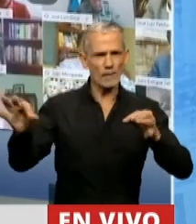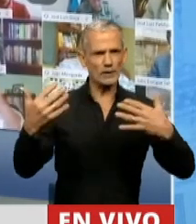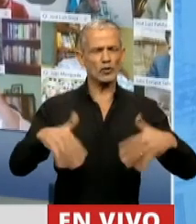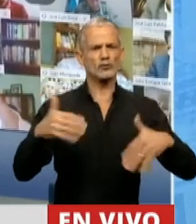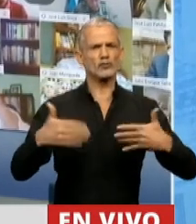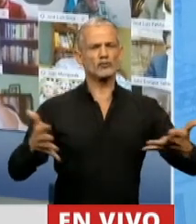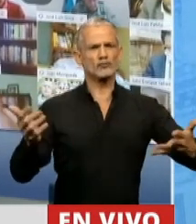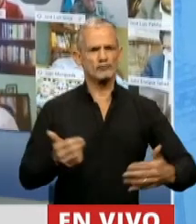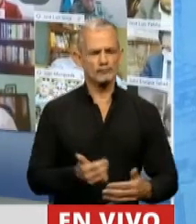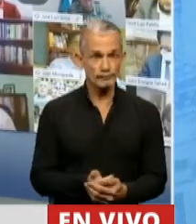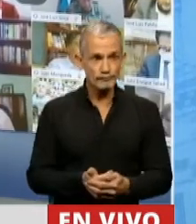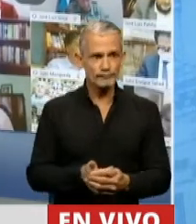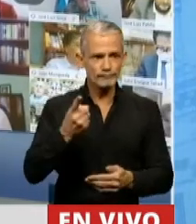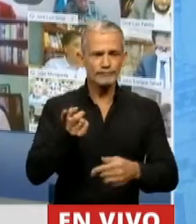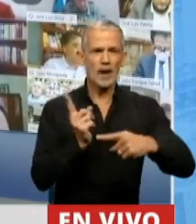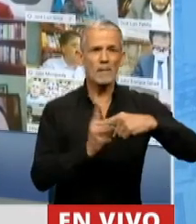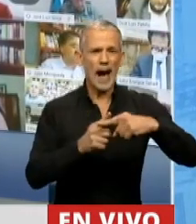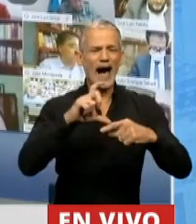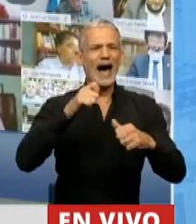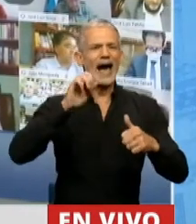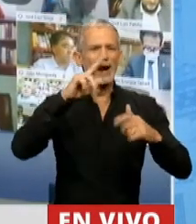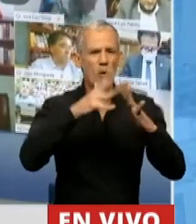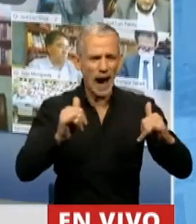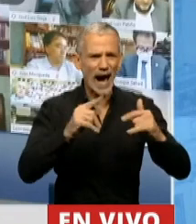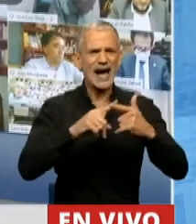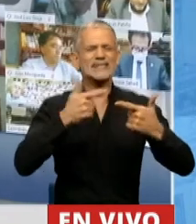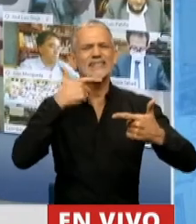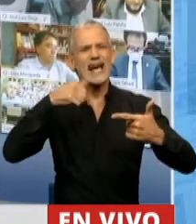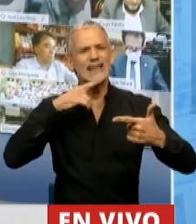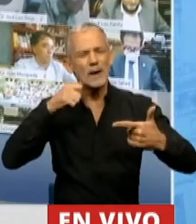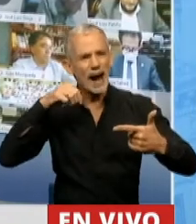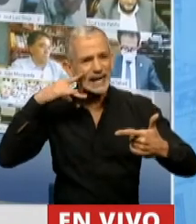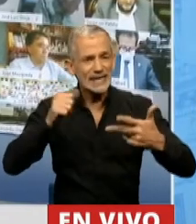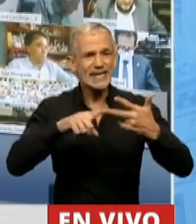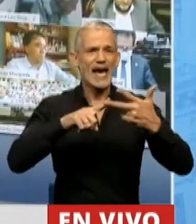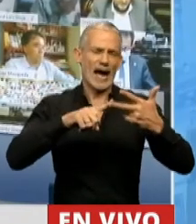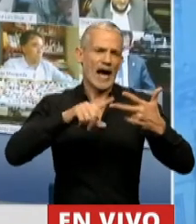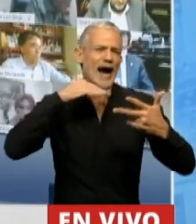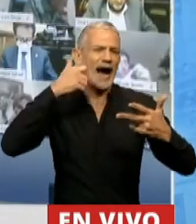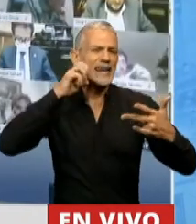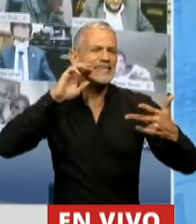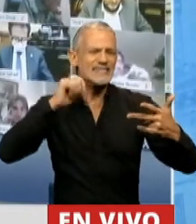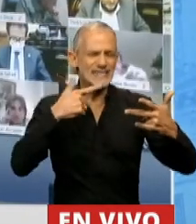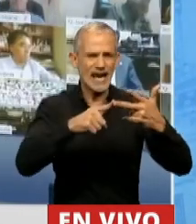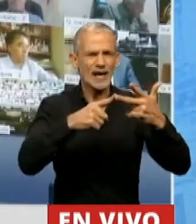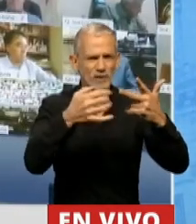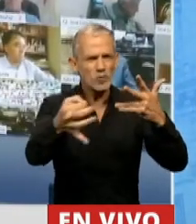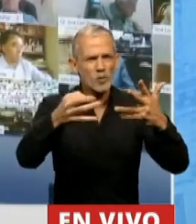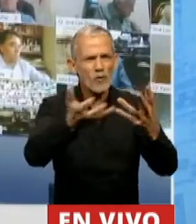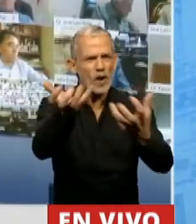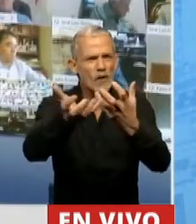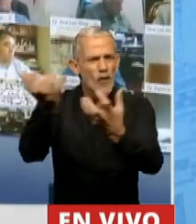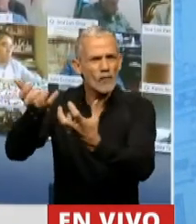presidente a lo que se suma Carlos Paz lo que se suma Santa María T jarillas y tantos otros frentes de